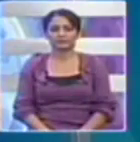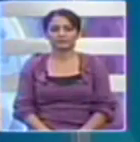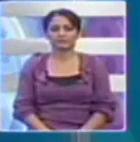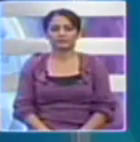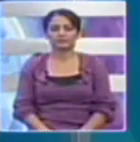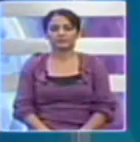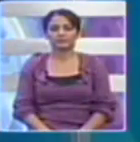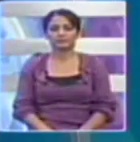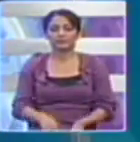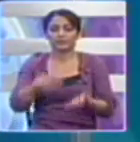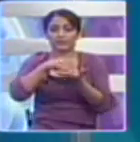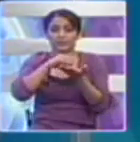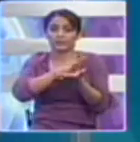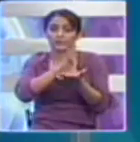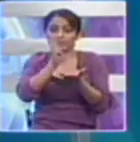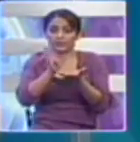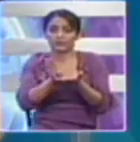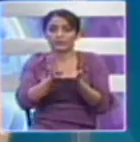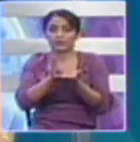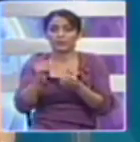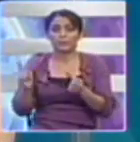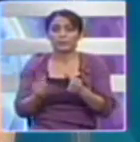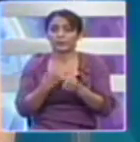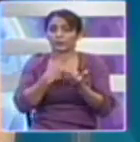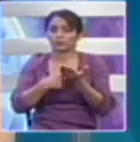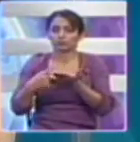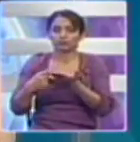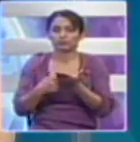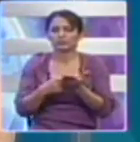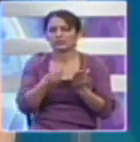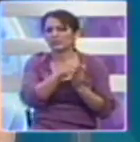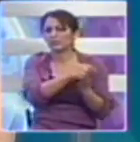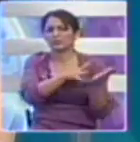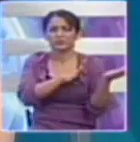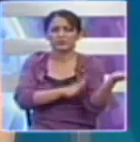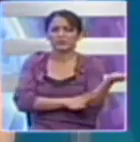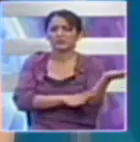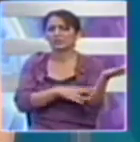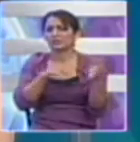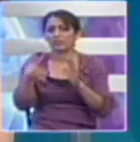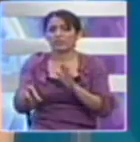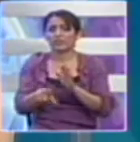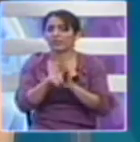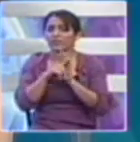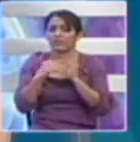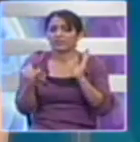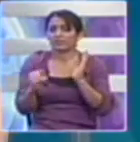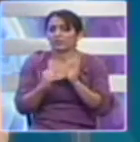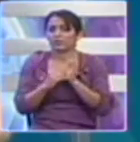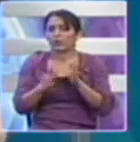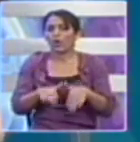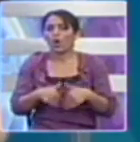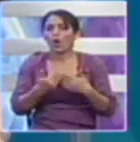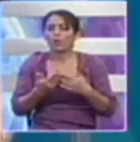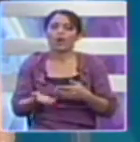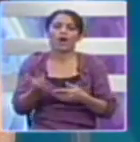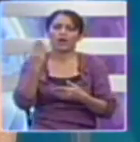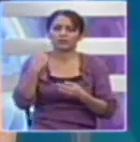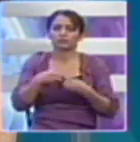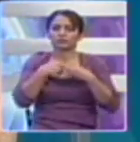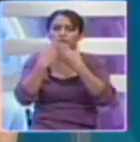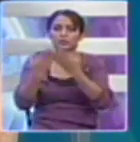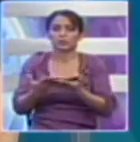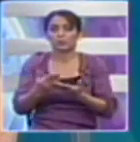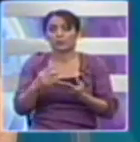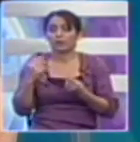En la Asamblea Nacional se realiza el primer debate del proyecto de ley de incentivos tributarios que el Ejecutivo envió con el carácter de